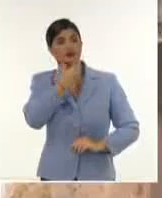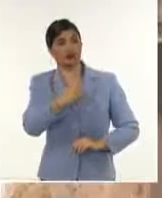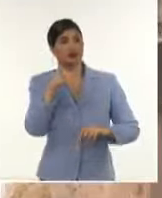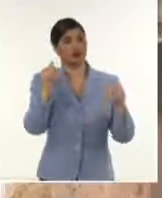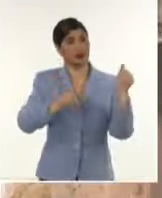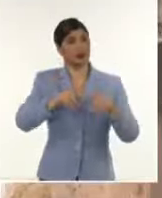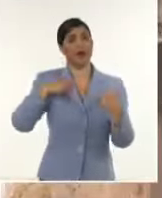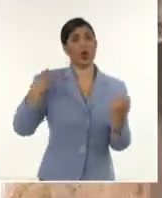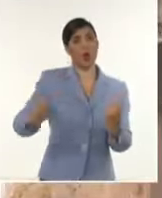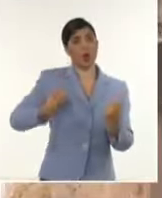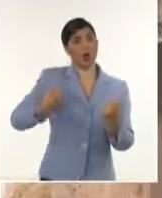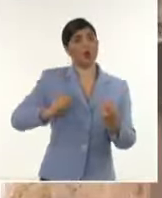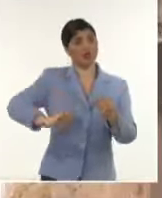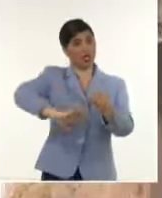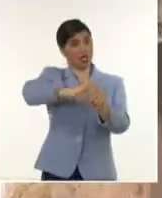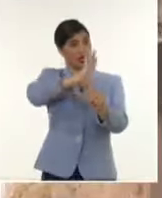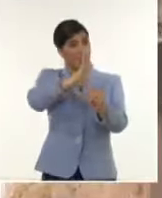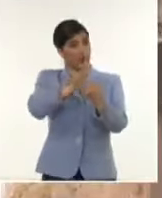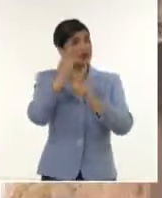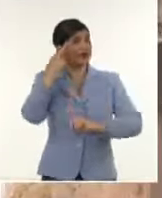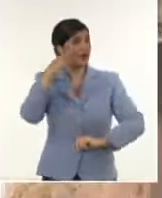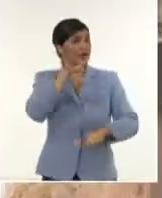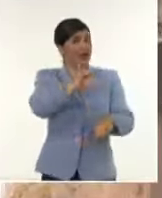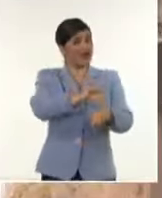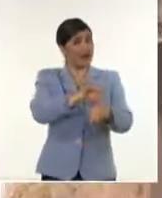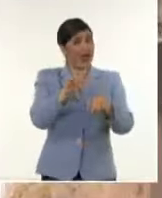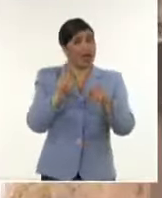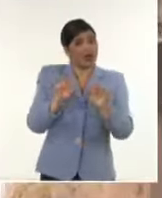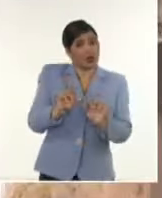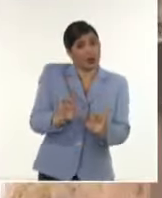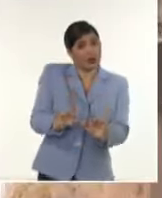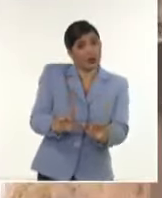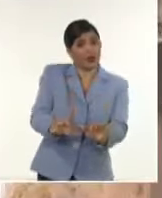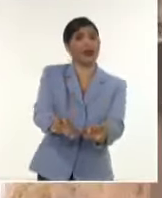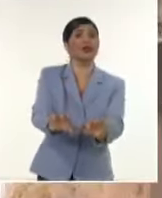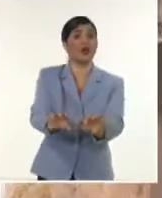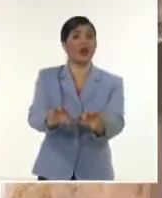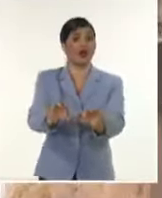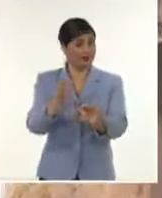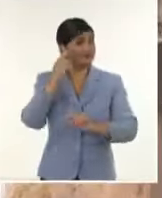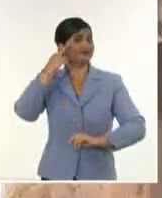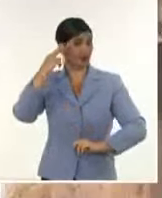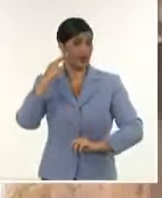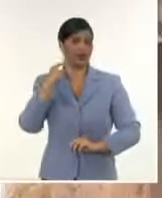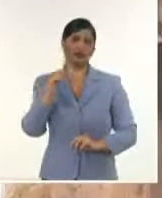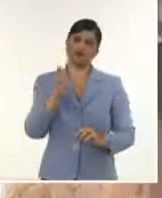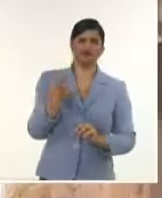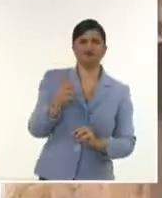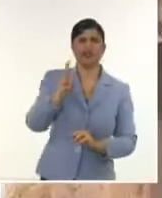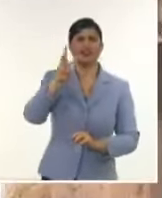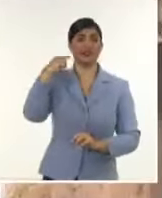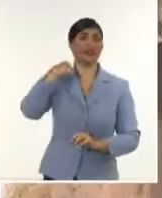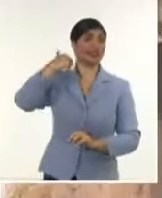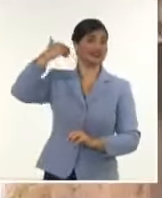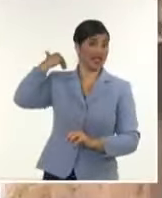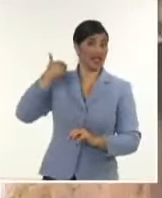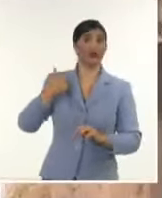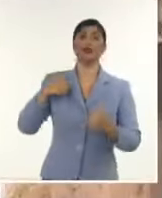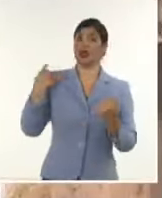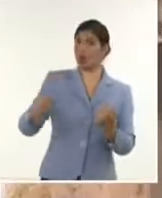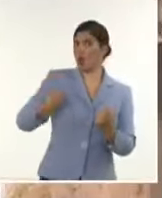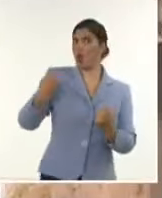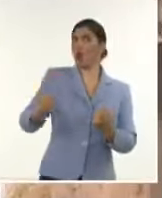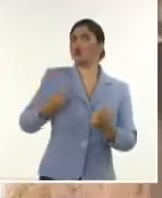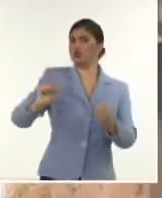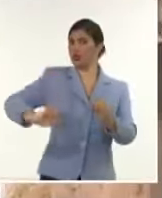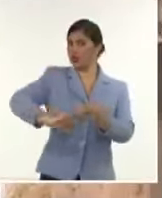a la pandemia de COVID-19, a nuestros científicos, a los que libran la batalla por sostener el sistema electroenergético nacional, también a los que